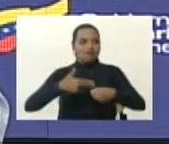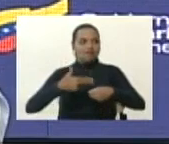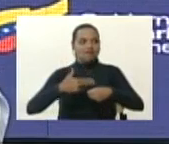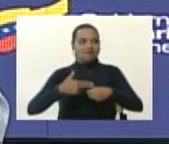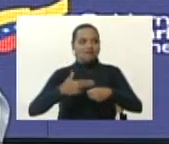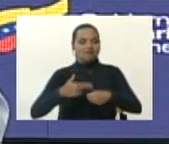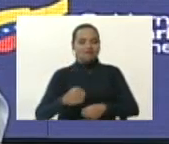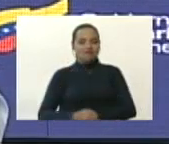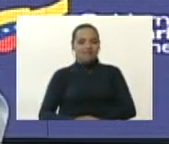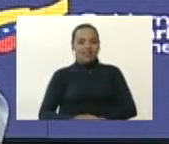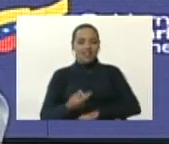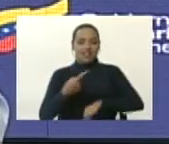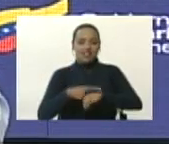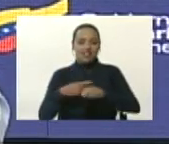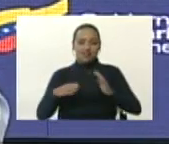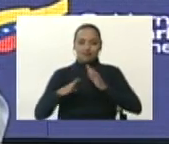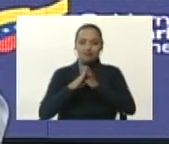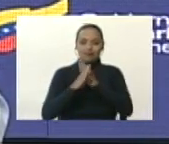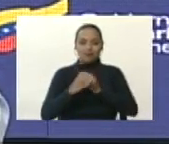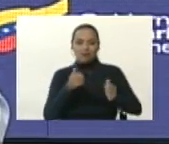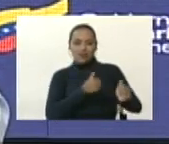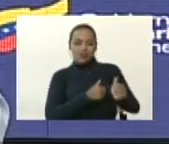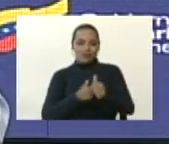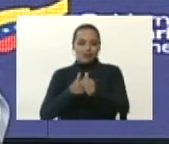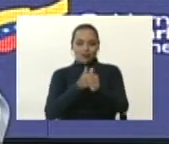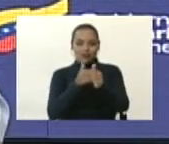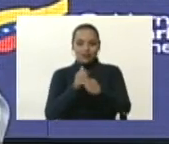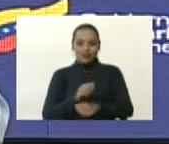de sanciones, persecución